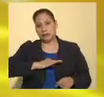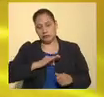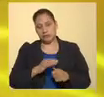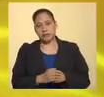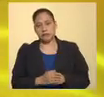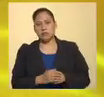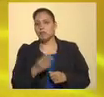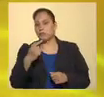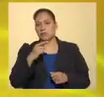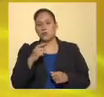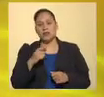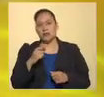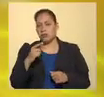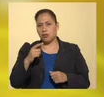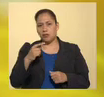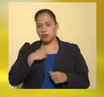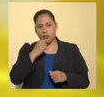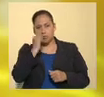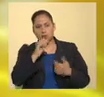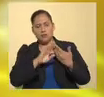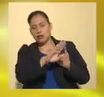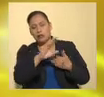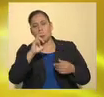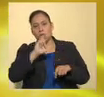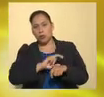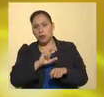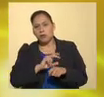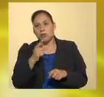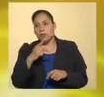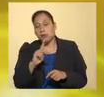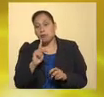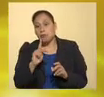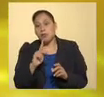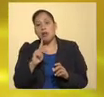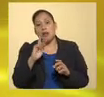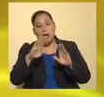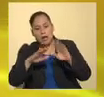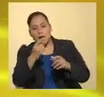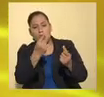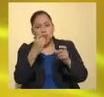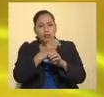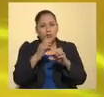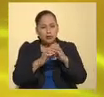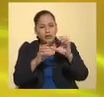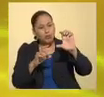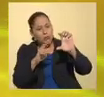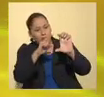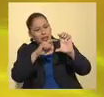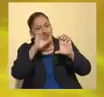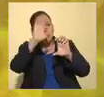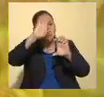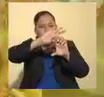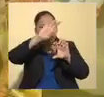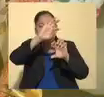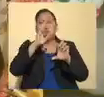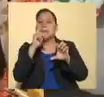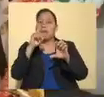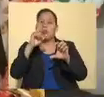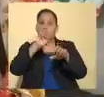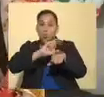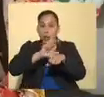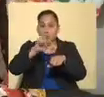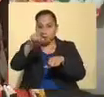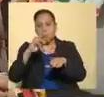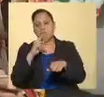como, hago. O sea, no, sinceramente soy alérgica a los blanquillos, pero... Okay. De repente tienen unas cositas como café, bueno, que no sabemos qué es. Yo mejor los lavo. Sí, yo también. Pero